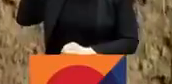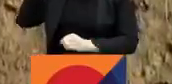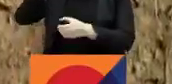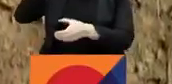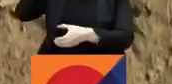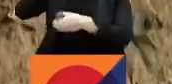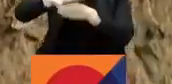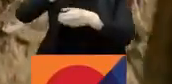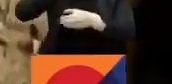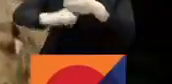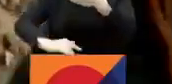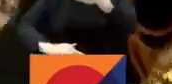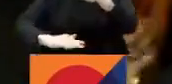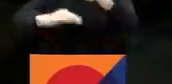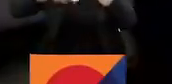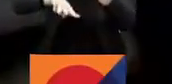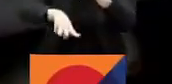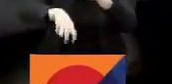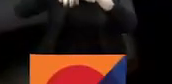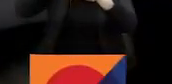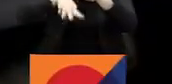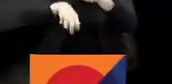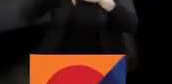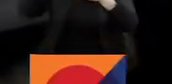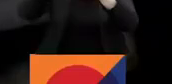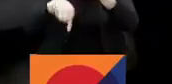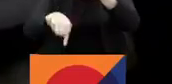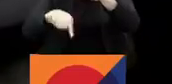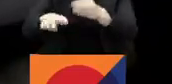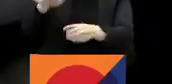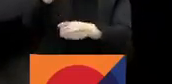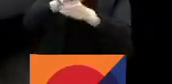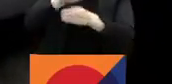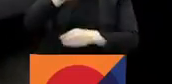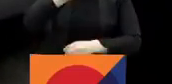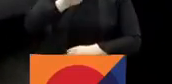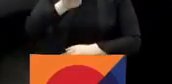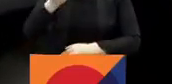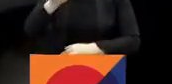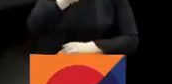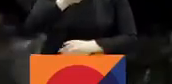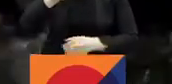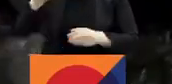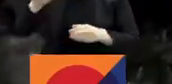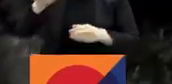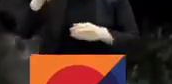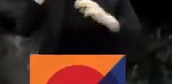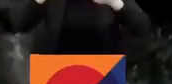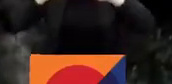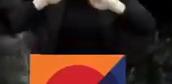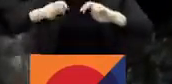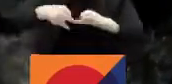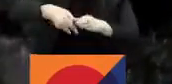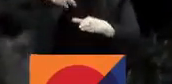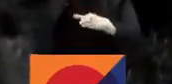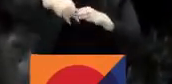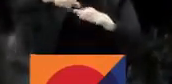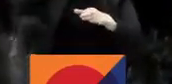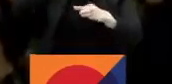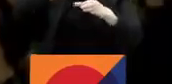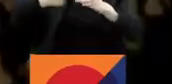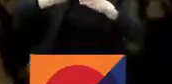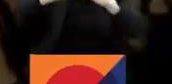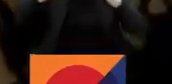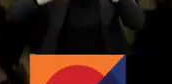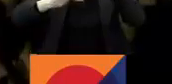autoridades ubicaron 3 cuerpos y buscan 8 más. Con motobombas y un equipo de salvamento minero, se busca todo